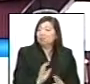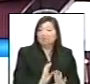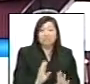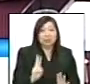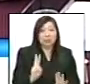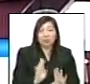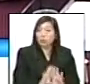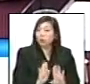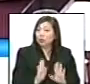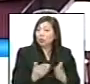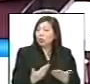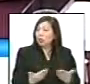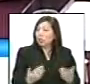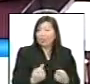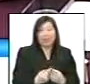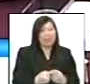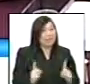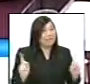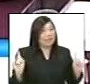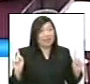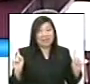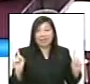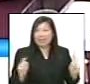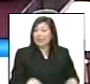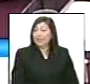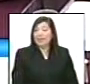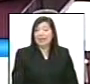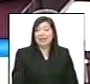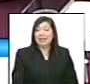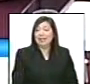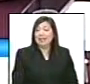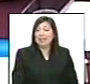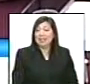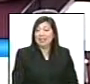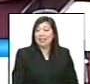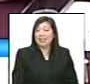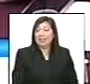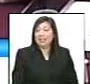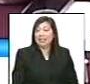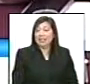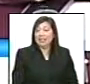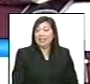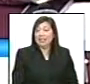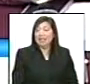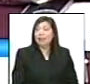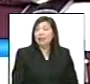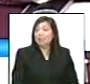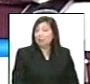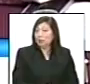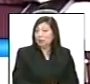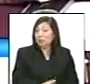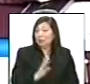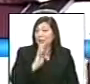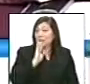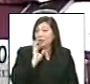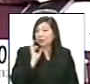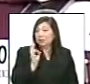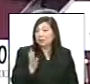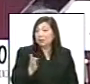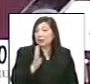dos cosas totalmente distintas. Dos aspiraciones diferentes. Y acá ha sido sumamente sincero lo que ha